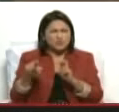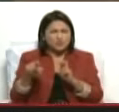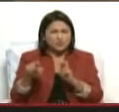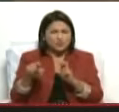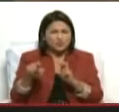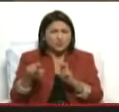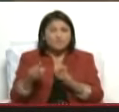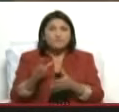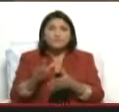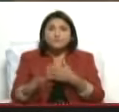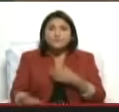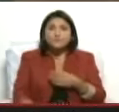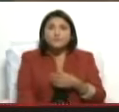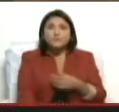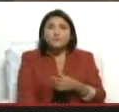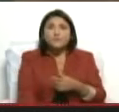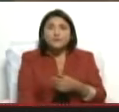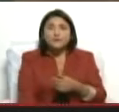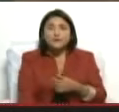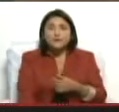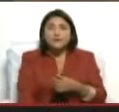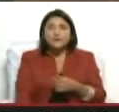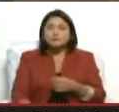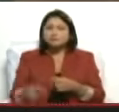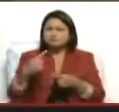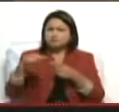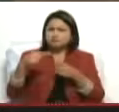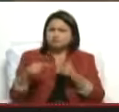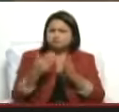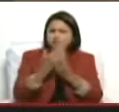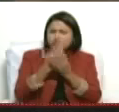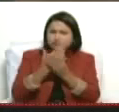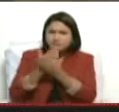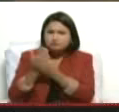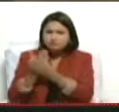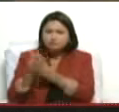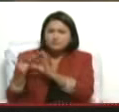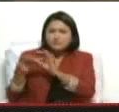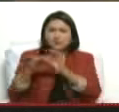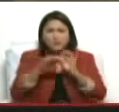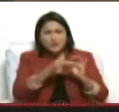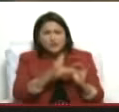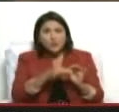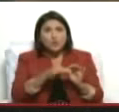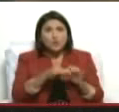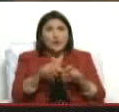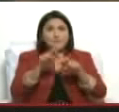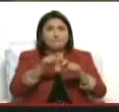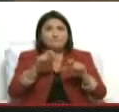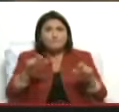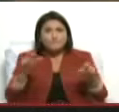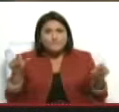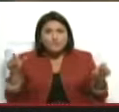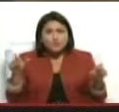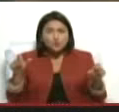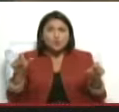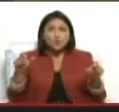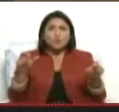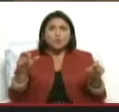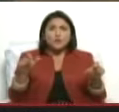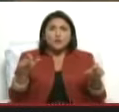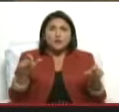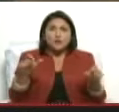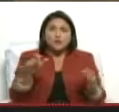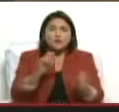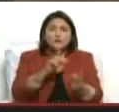en expedientes vinculados todos ellos a personas que tenían ya orden de